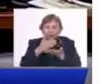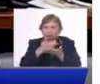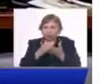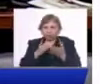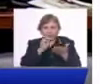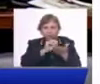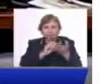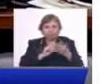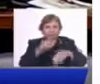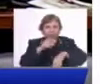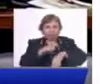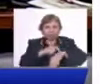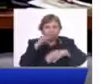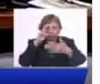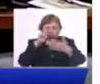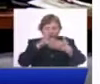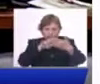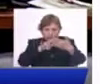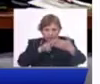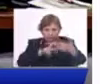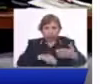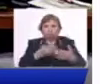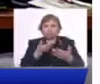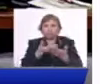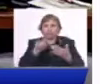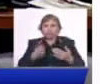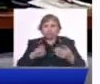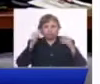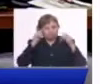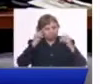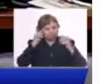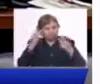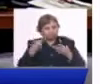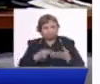den un tiempo prudencial para leerlo antes de empezar el debate.